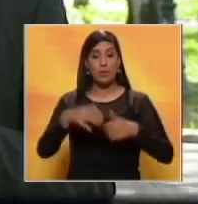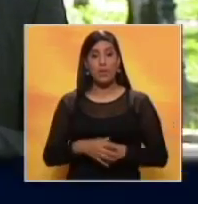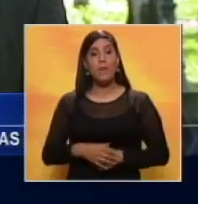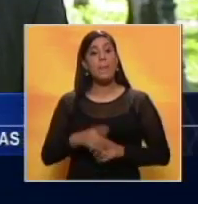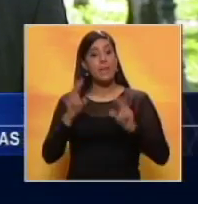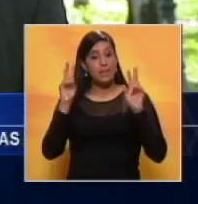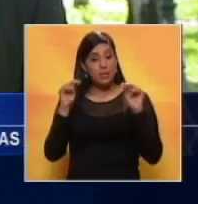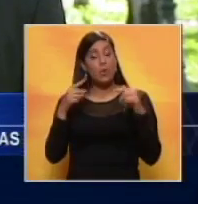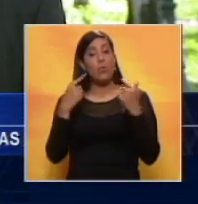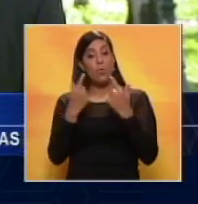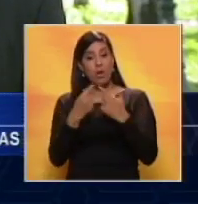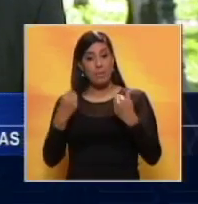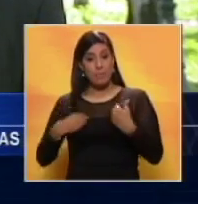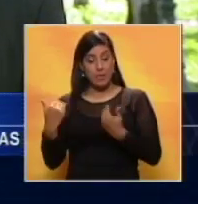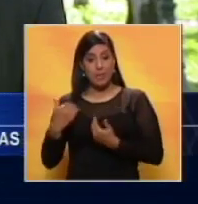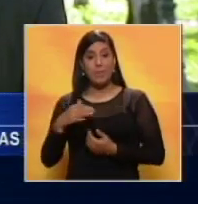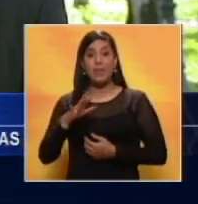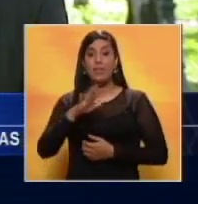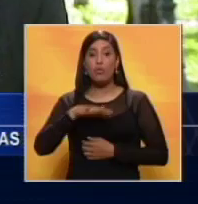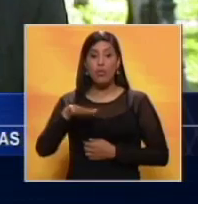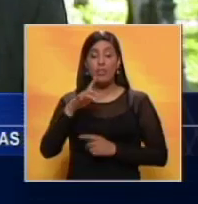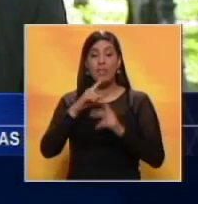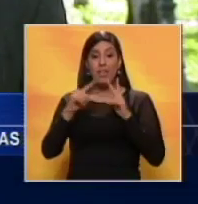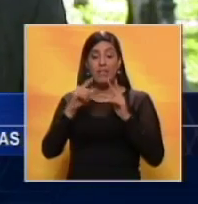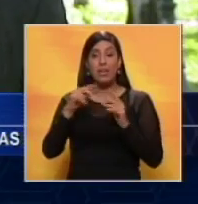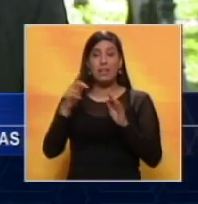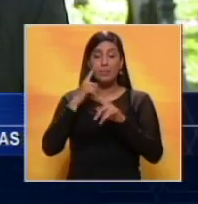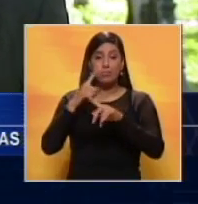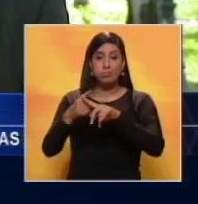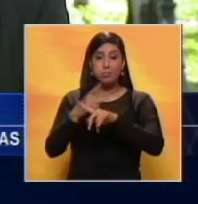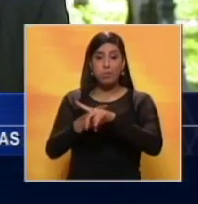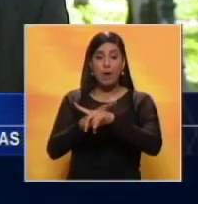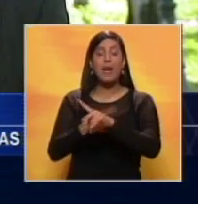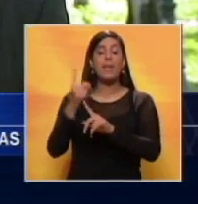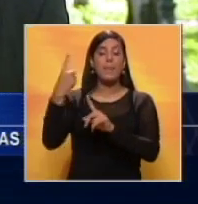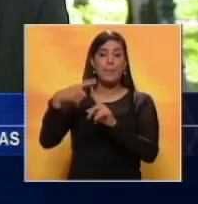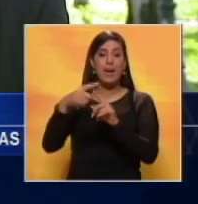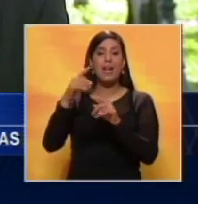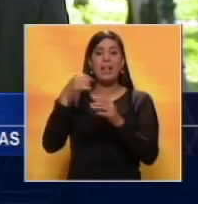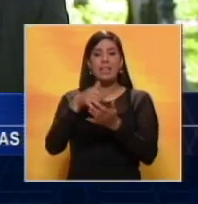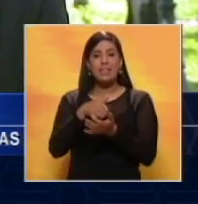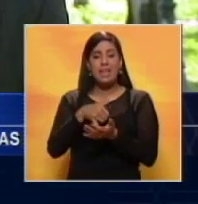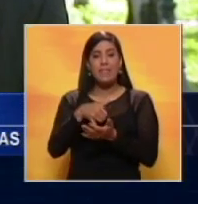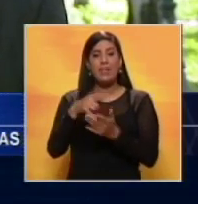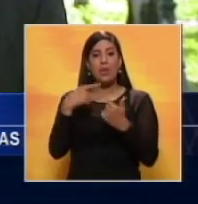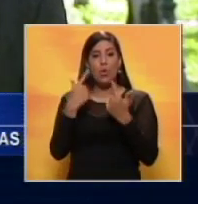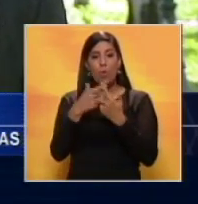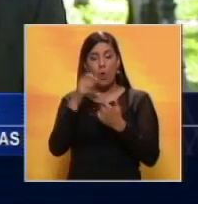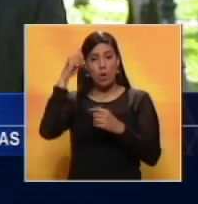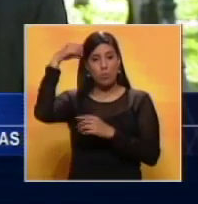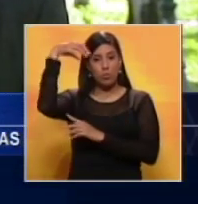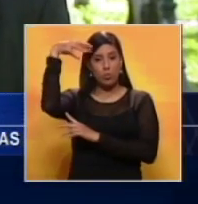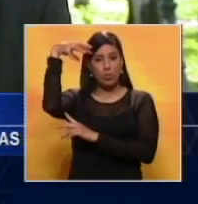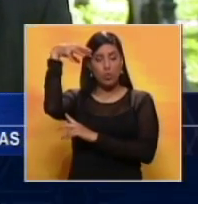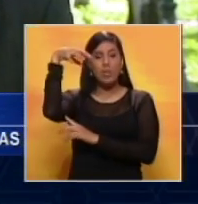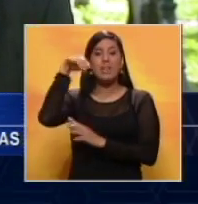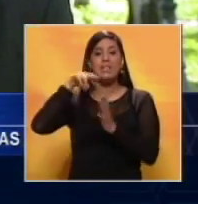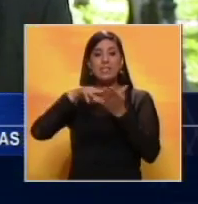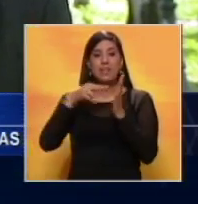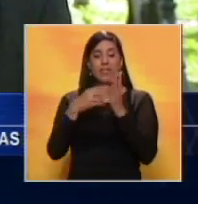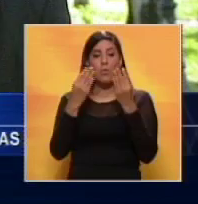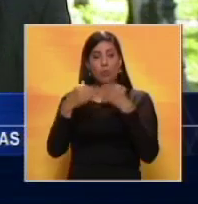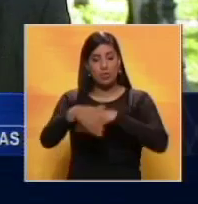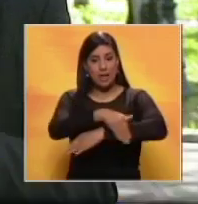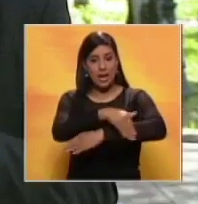los habitantes, a la secuencia de diversos delitos se une también la debilidad en el alumbrado que caracteriza a